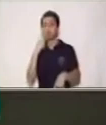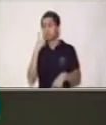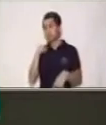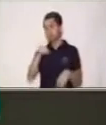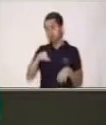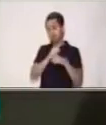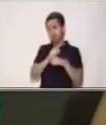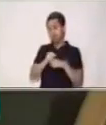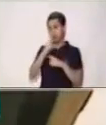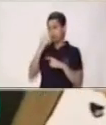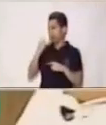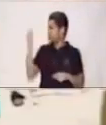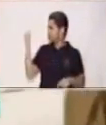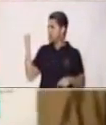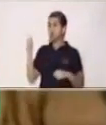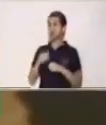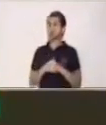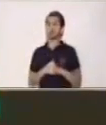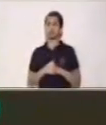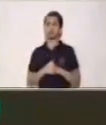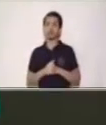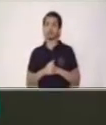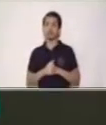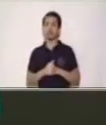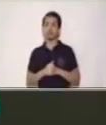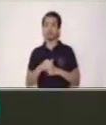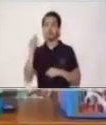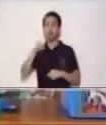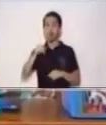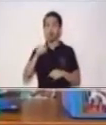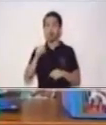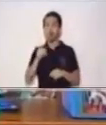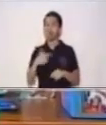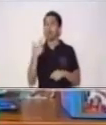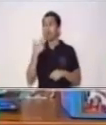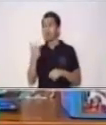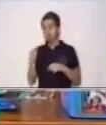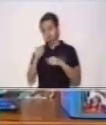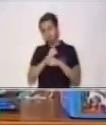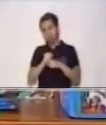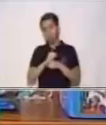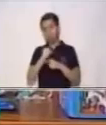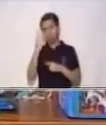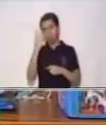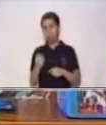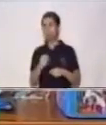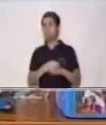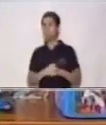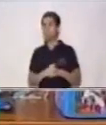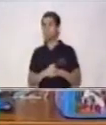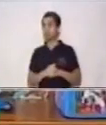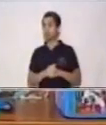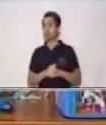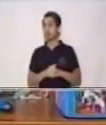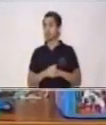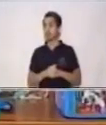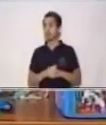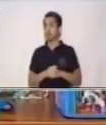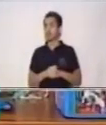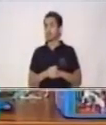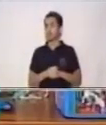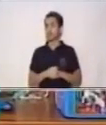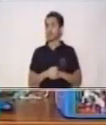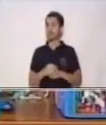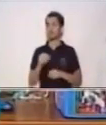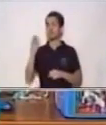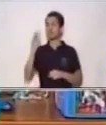maestra o tu maestro en el aula, pues el día de hoy nada más las vamos a repasar. Vamos a pasarlas de esta